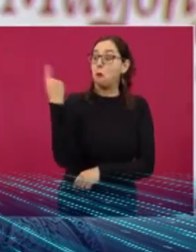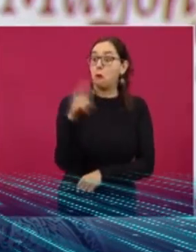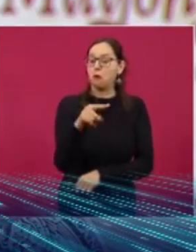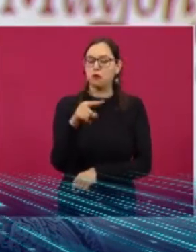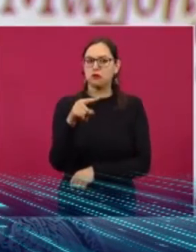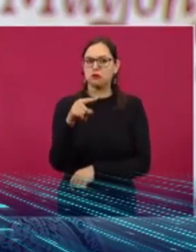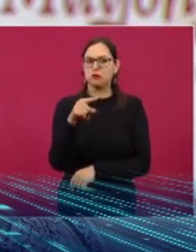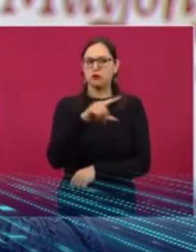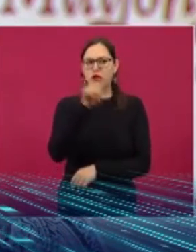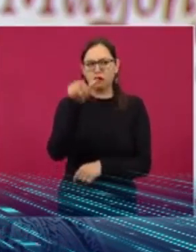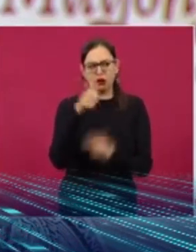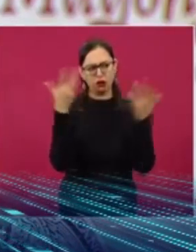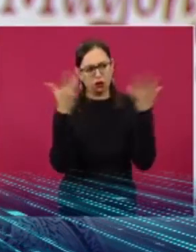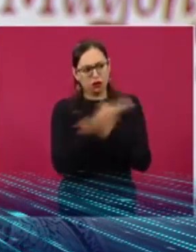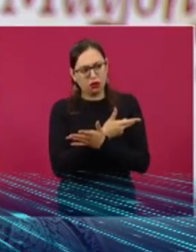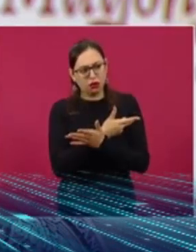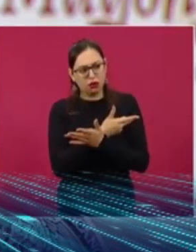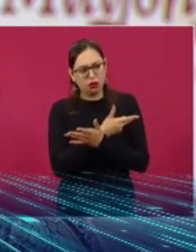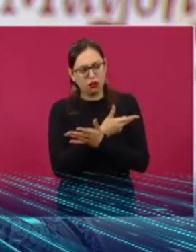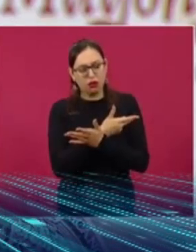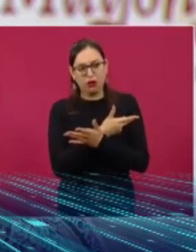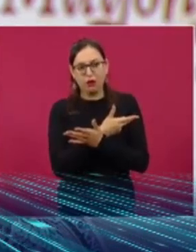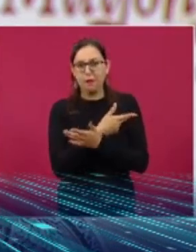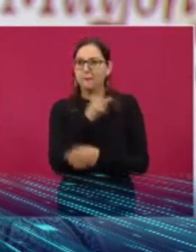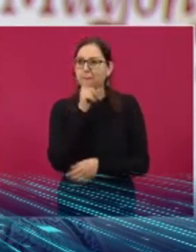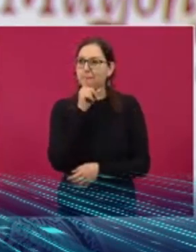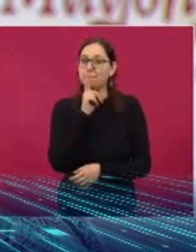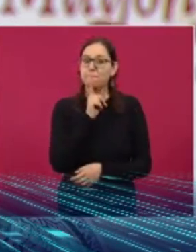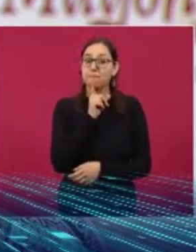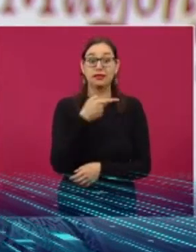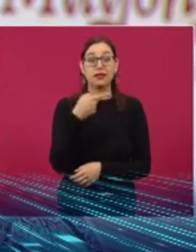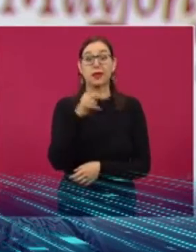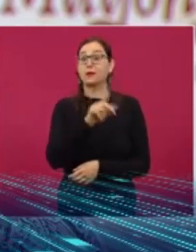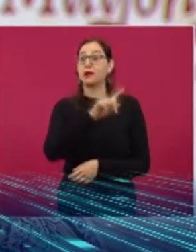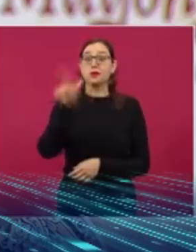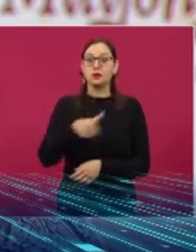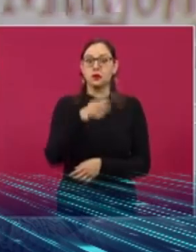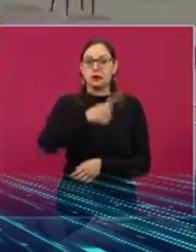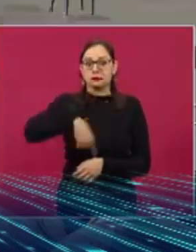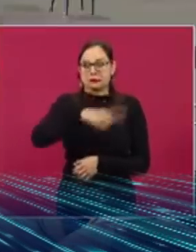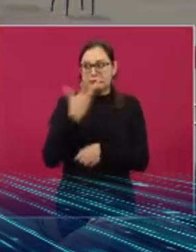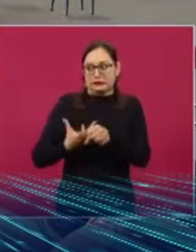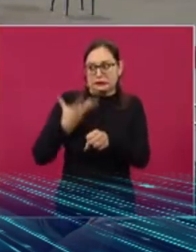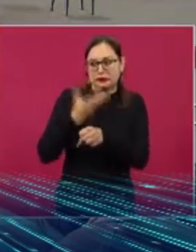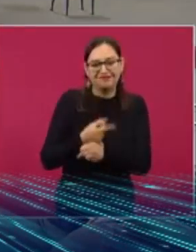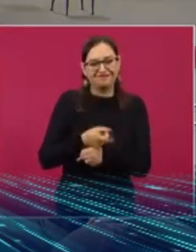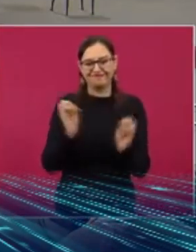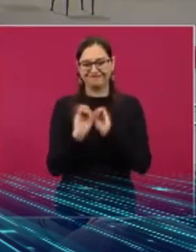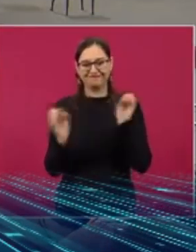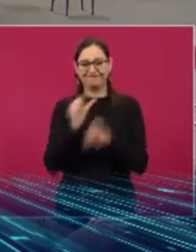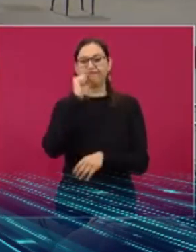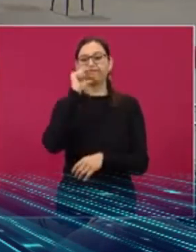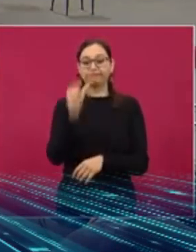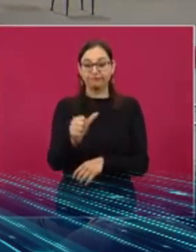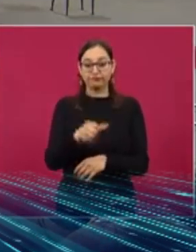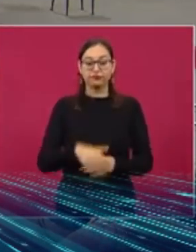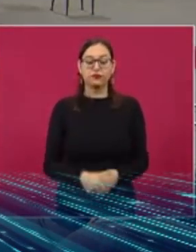mañaneras, dijo esta mujer que lo que ocurrió en Los Reyes el mes pasado era